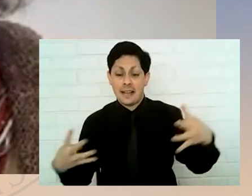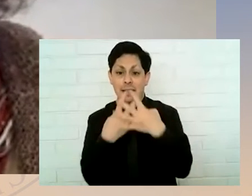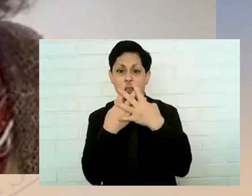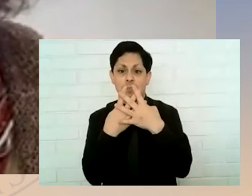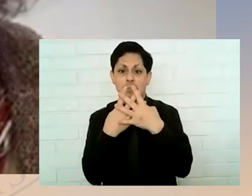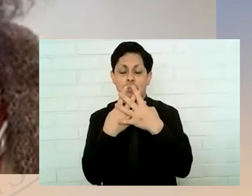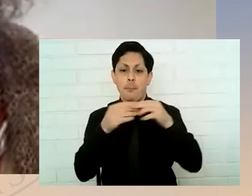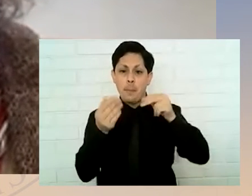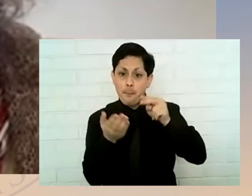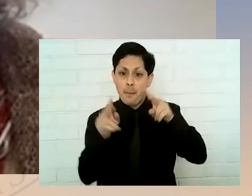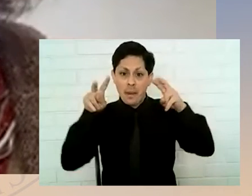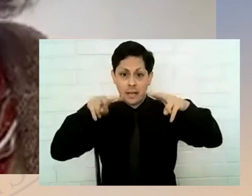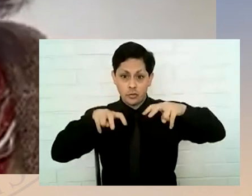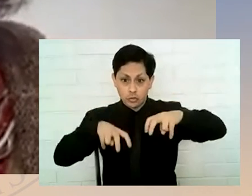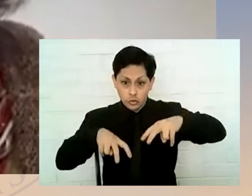de investigadores en